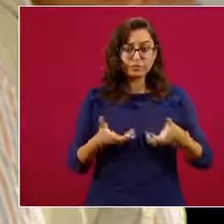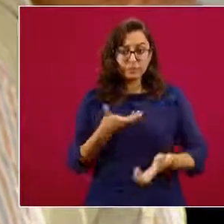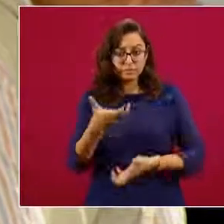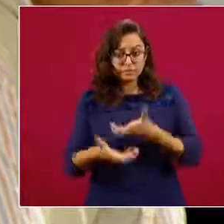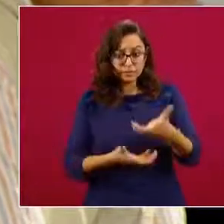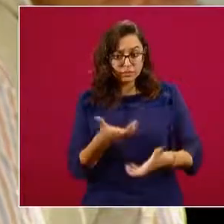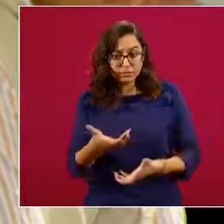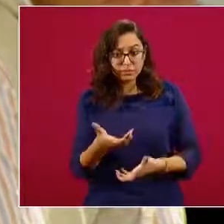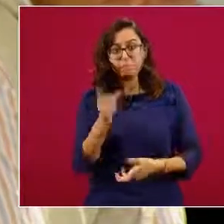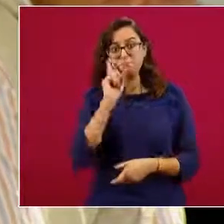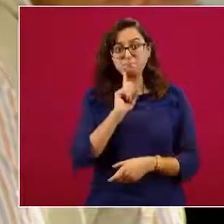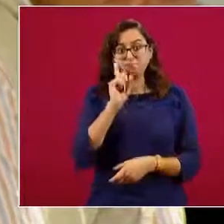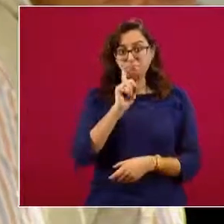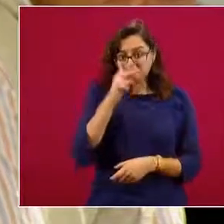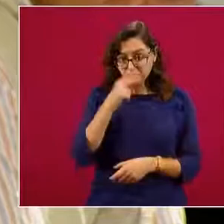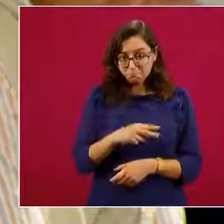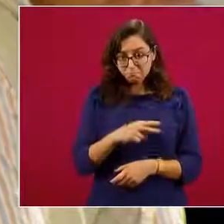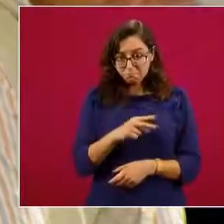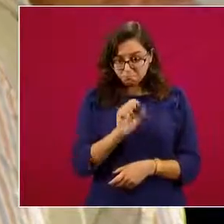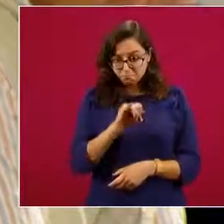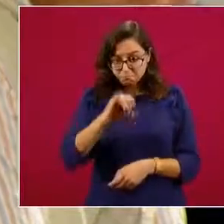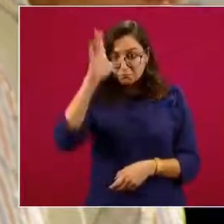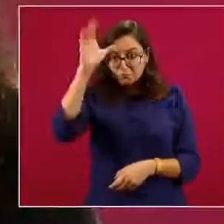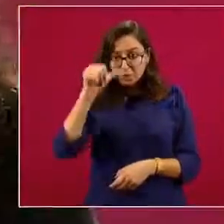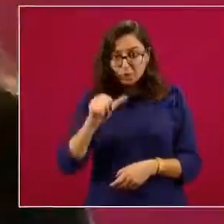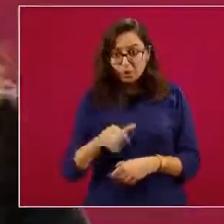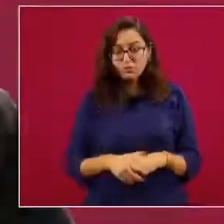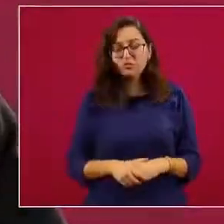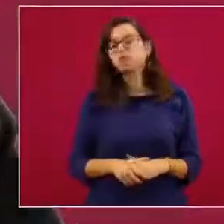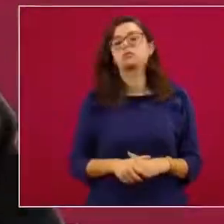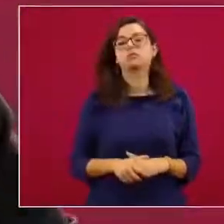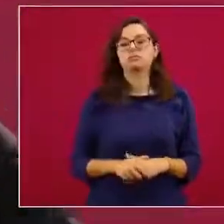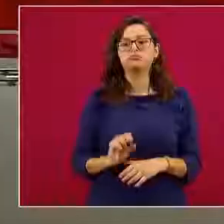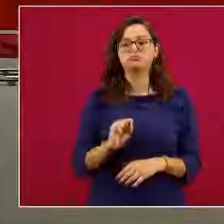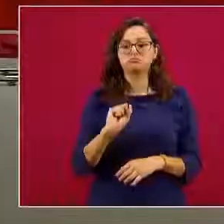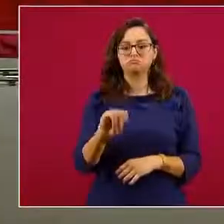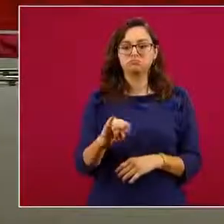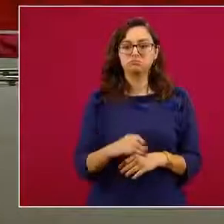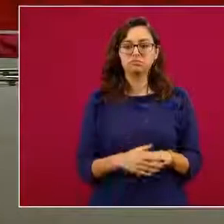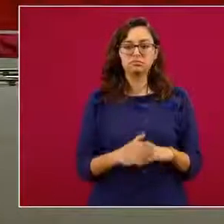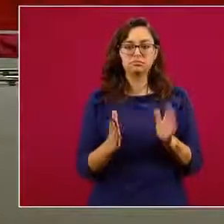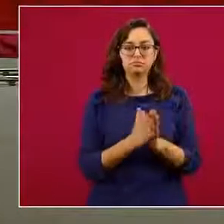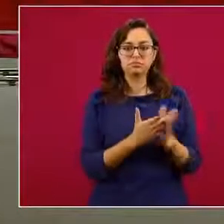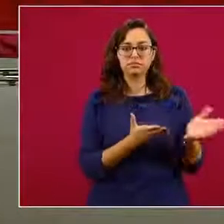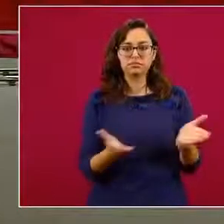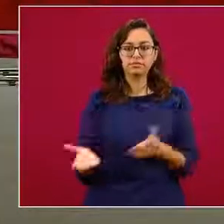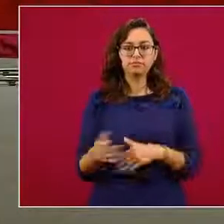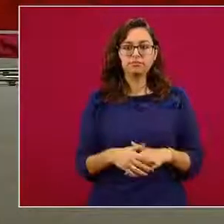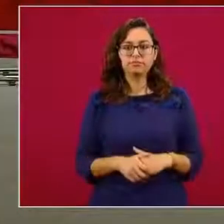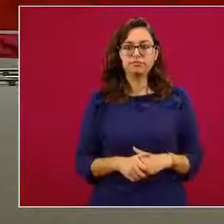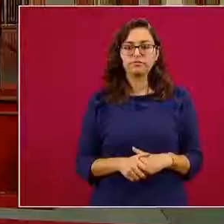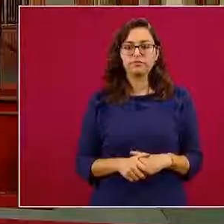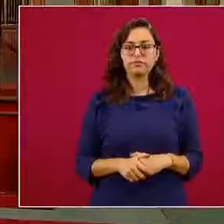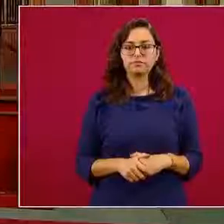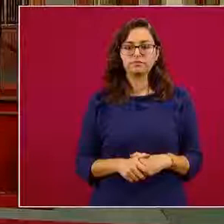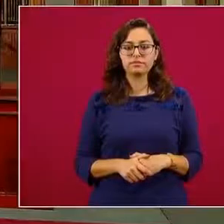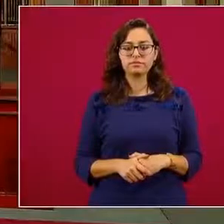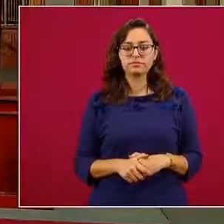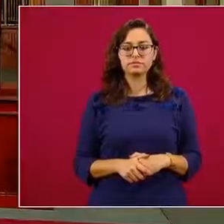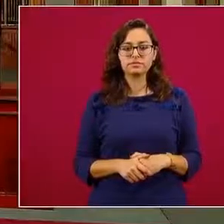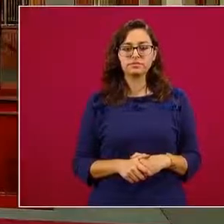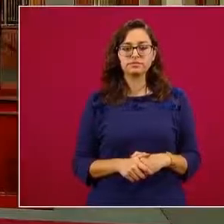que hay de la mujer en México. Sí. Por favor, doctor. No, obviamente.